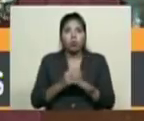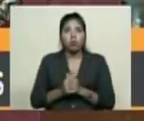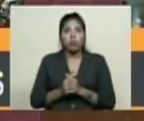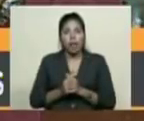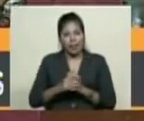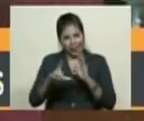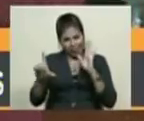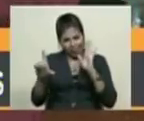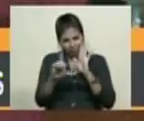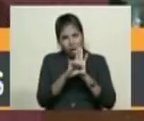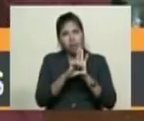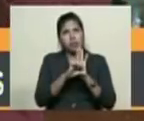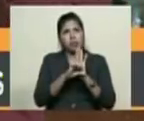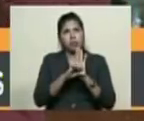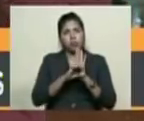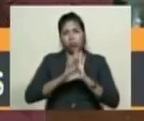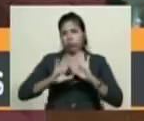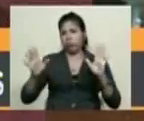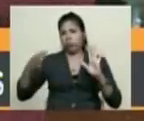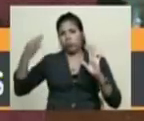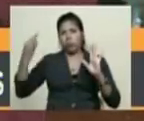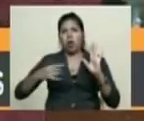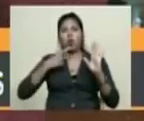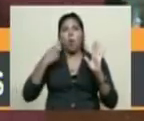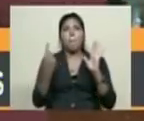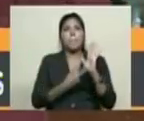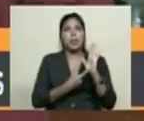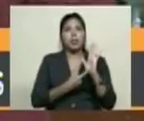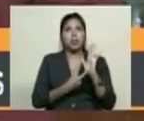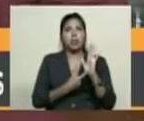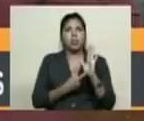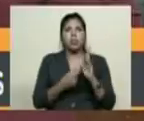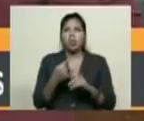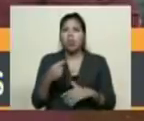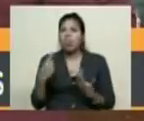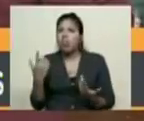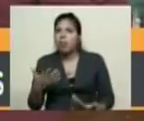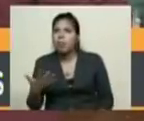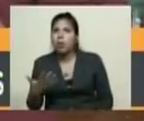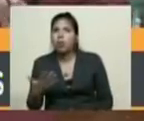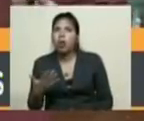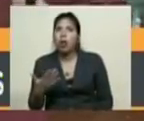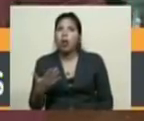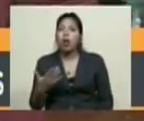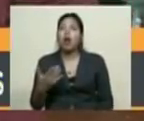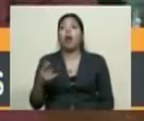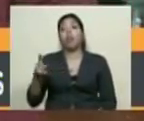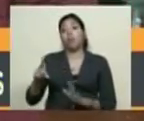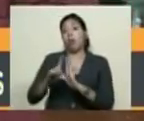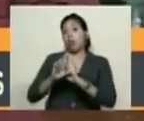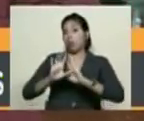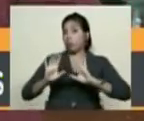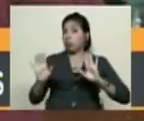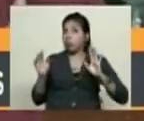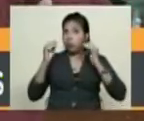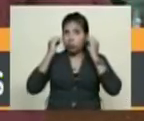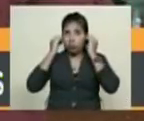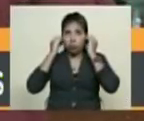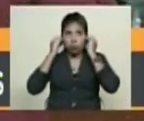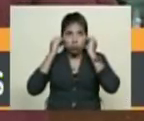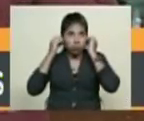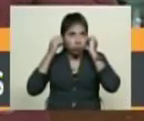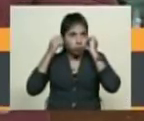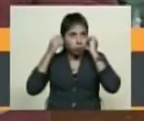legal, se ha cumplido. ¿Qué importa? La legalidad de Venezuela. La legalidad. Venezuela no es un país que es colonia de